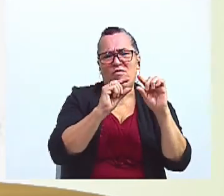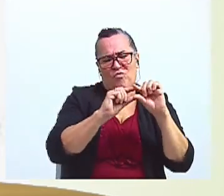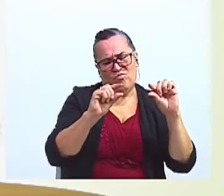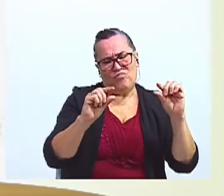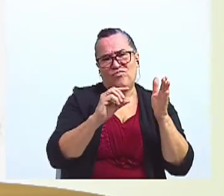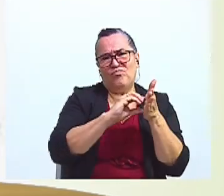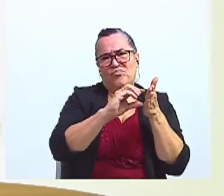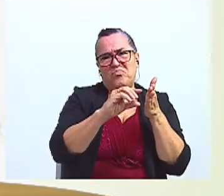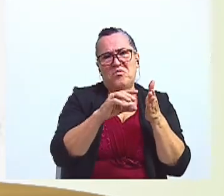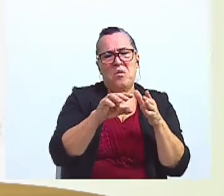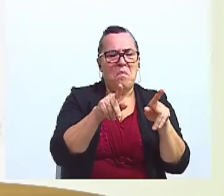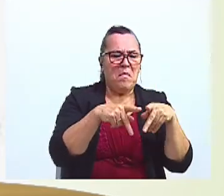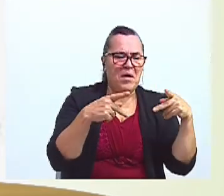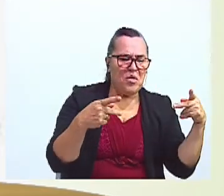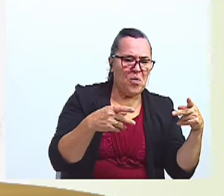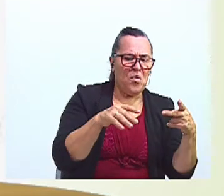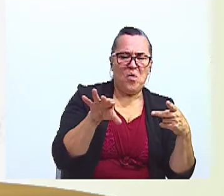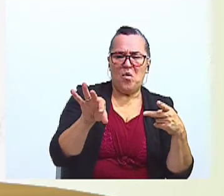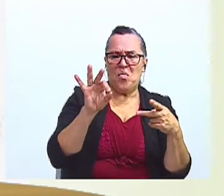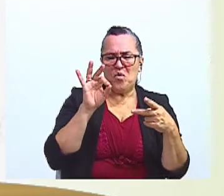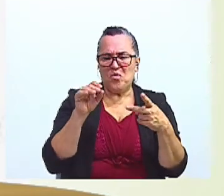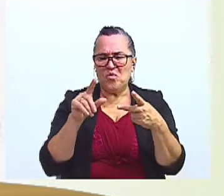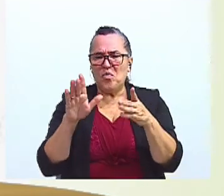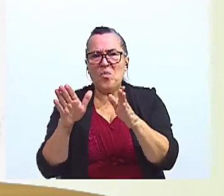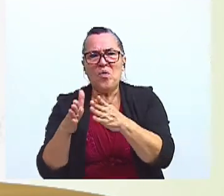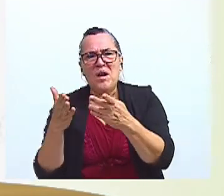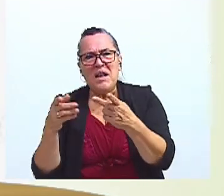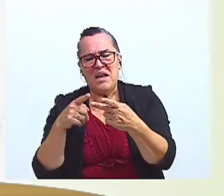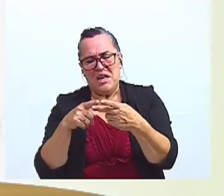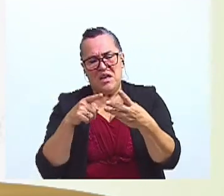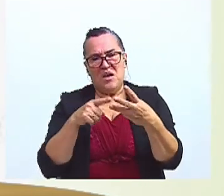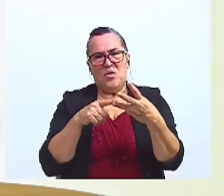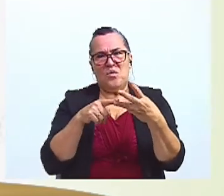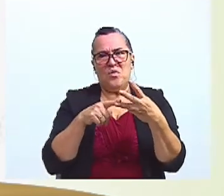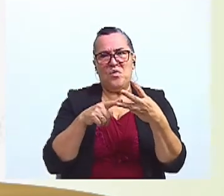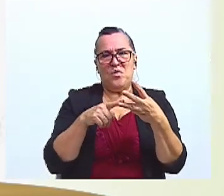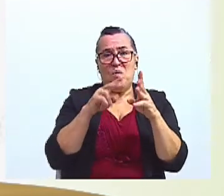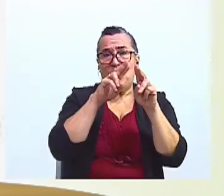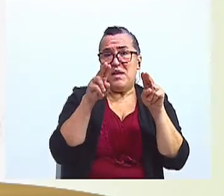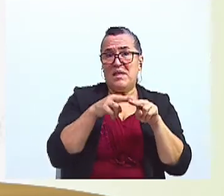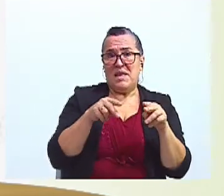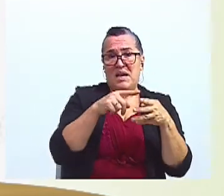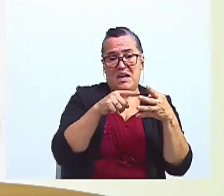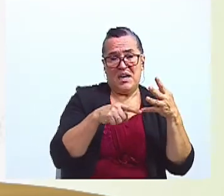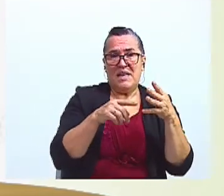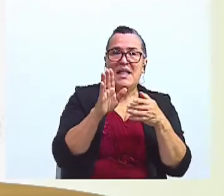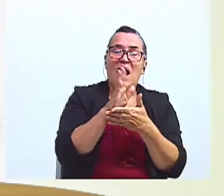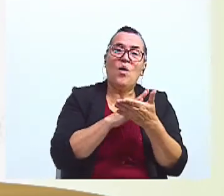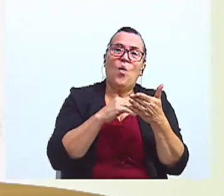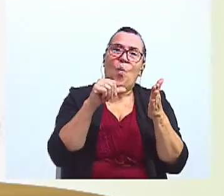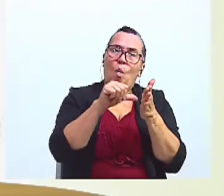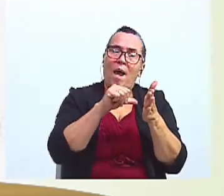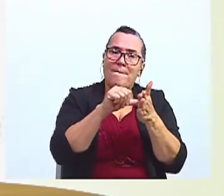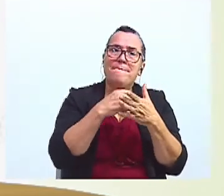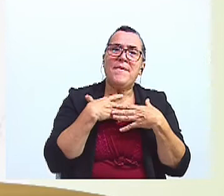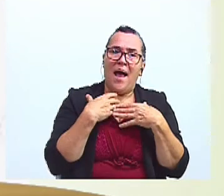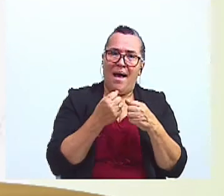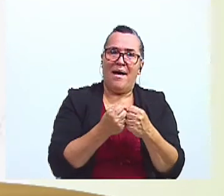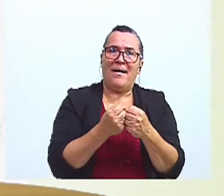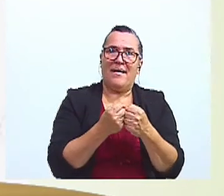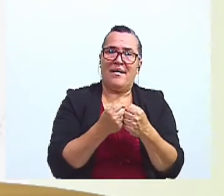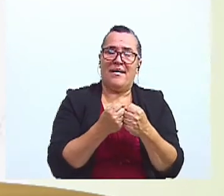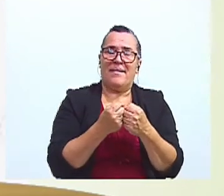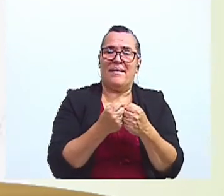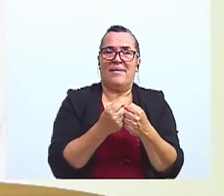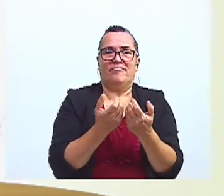tomado del periódico, tomado de algún libro, tomado de internet, pero de alguna página confiable, en la